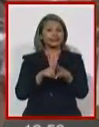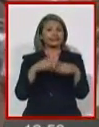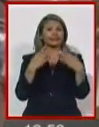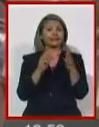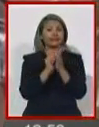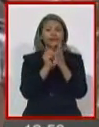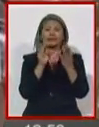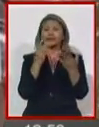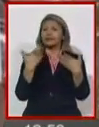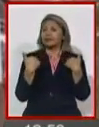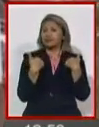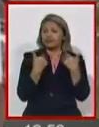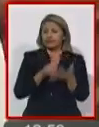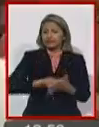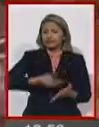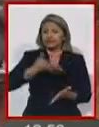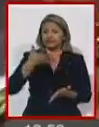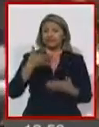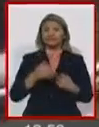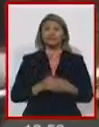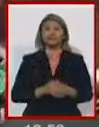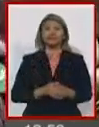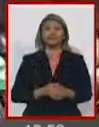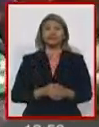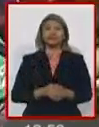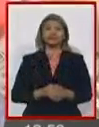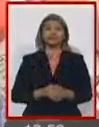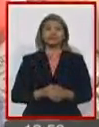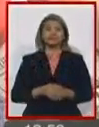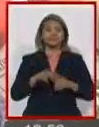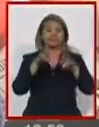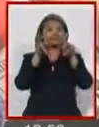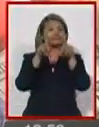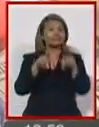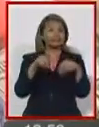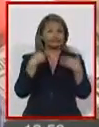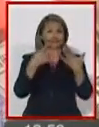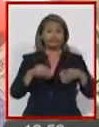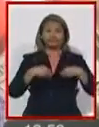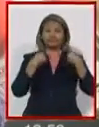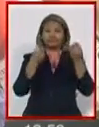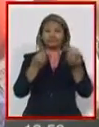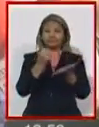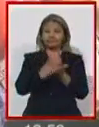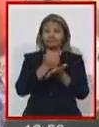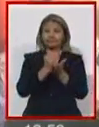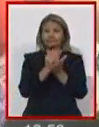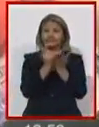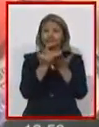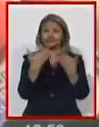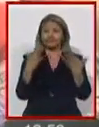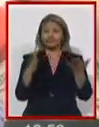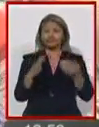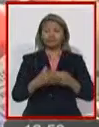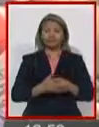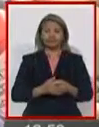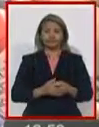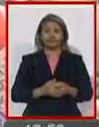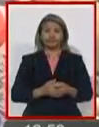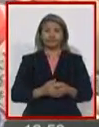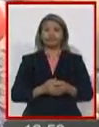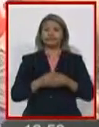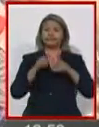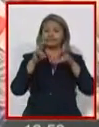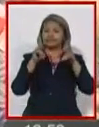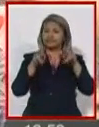se encontró una gran cantidad de dinero. Se presume que esas personas que han otorgado sus pasaportes también